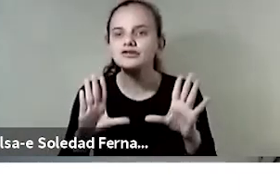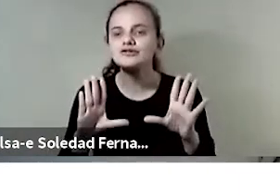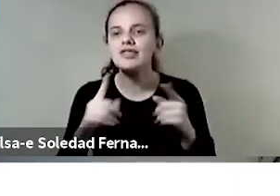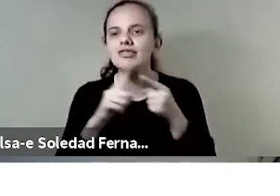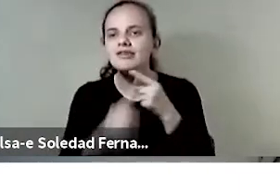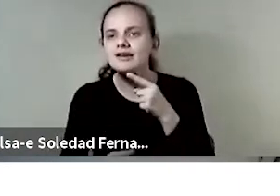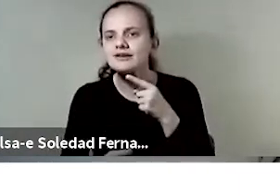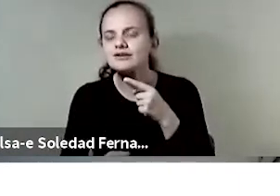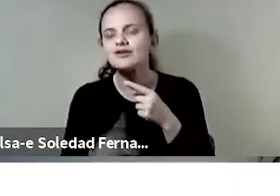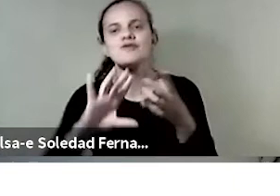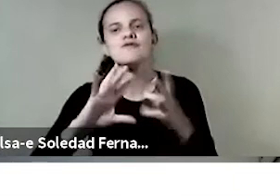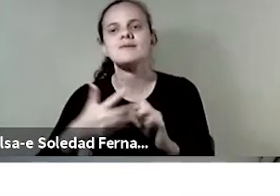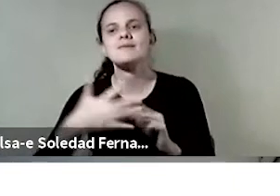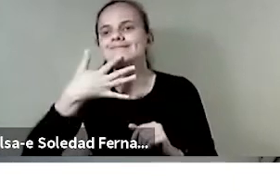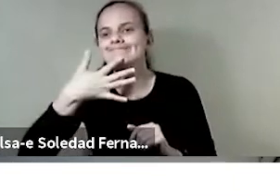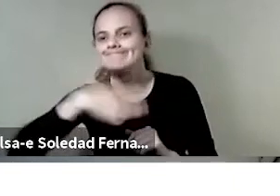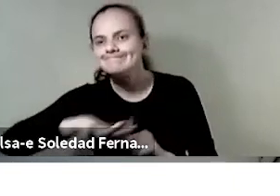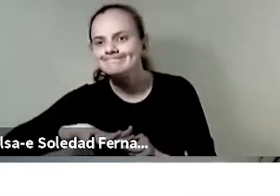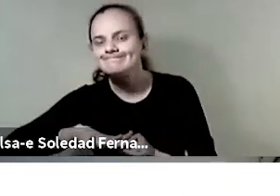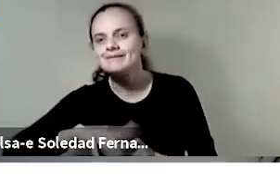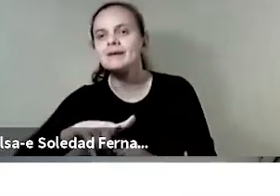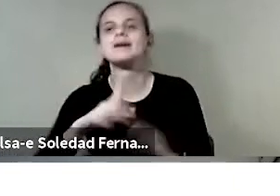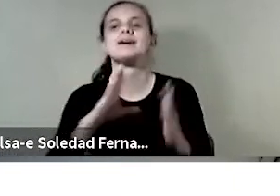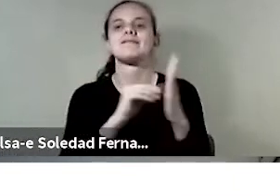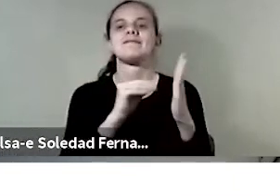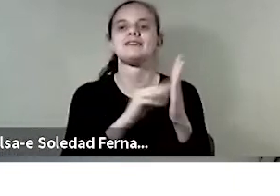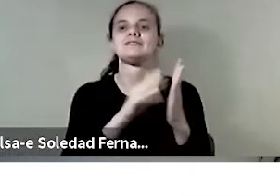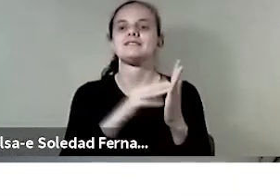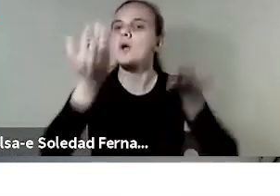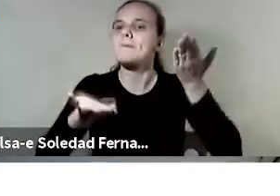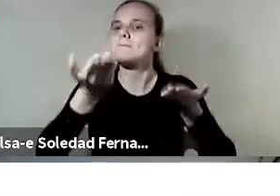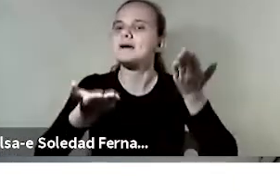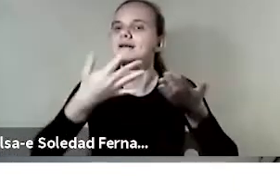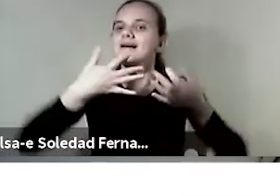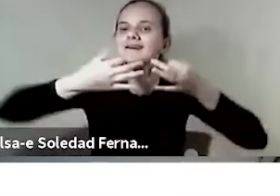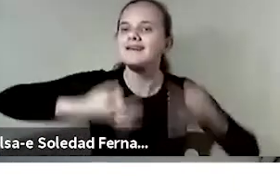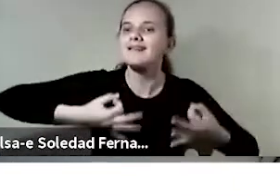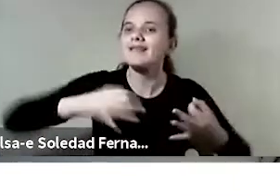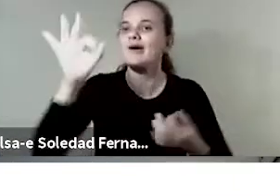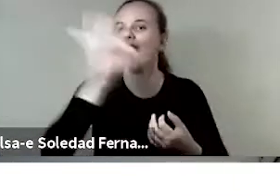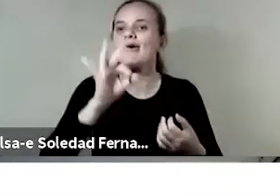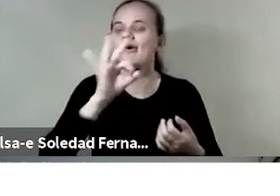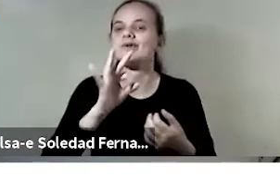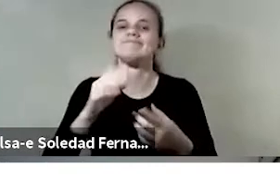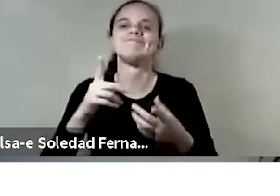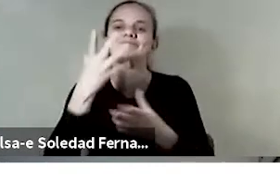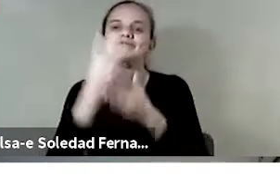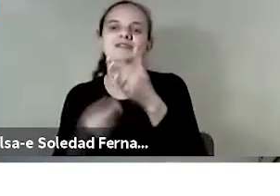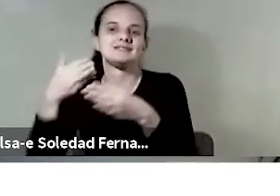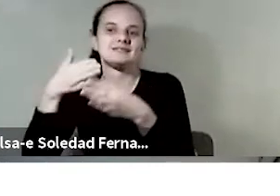estos criterios son testeables, quiere decir que son tan claros y tan directos que nos permiten tomarlos